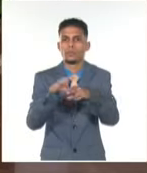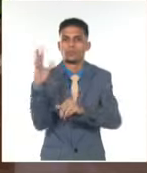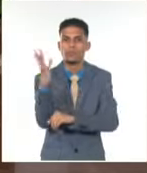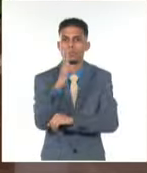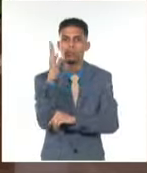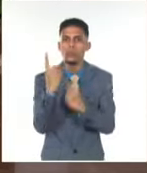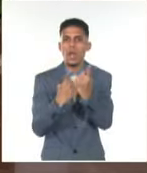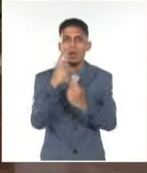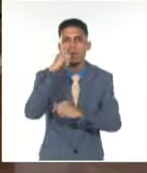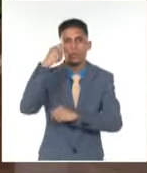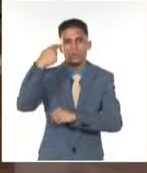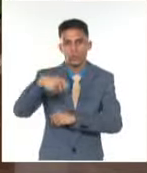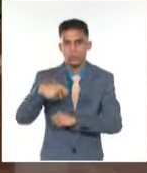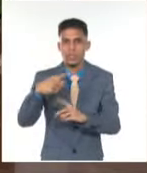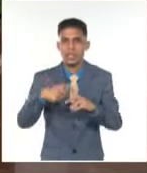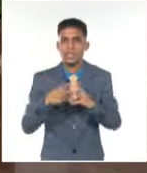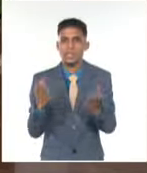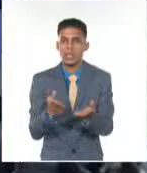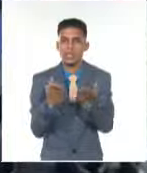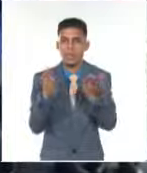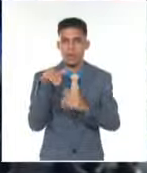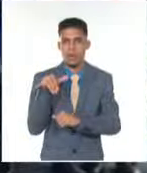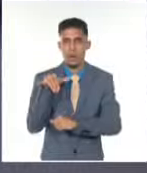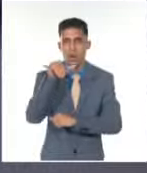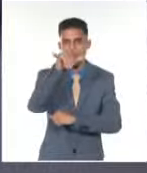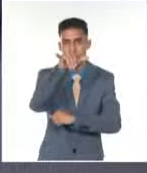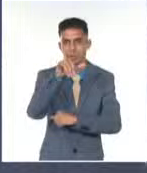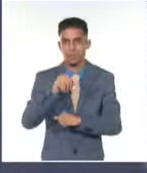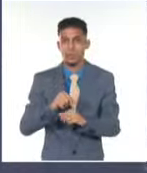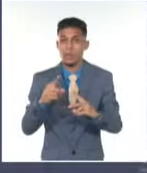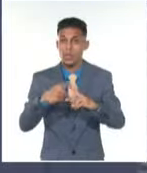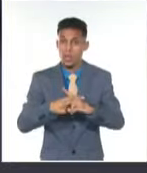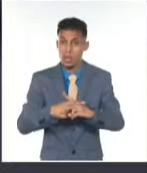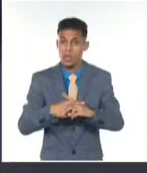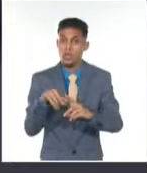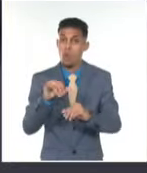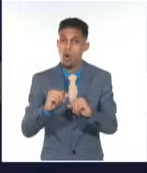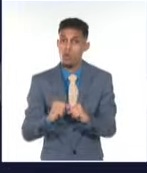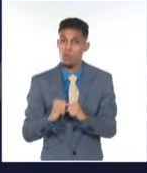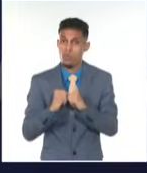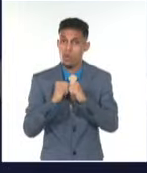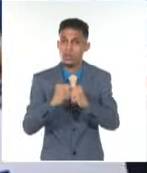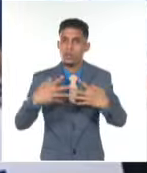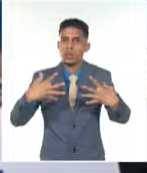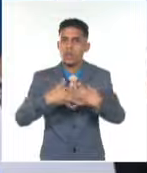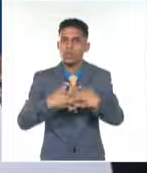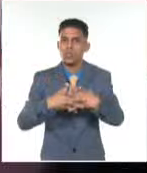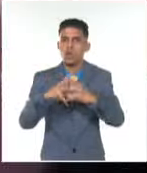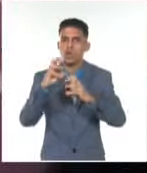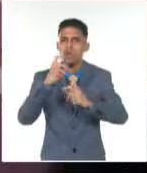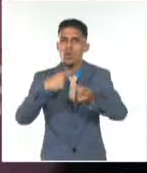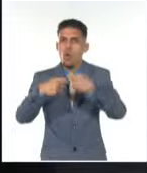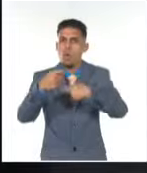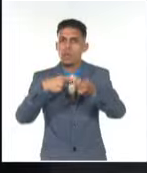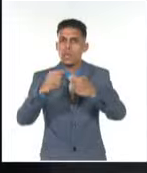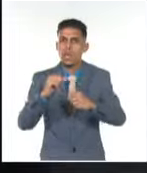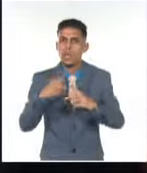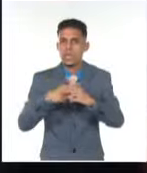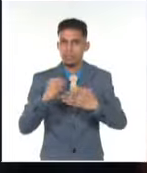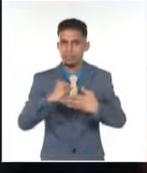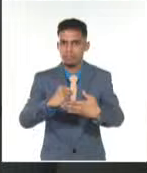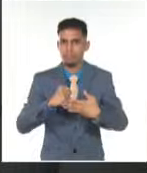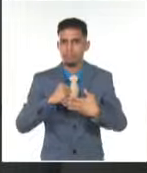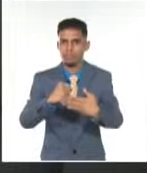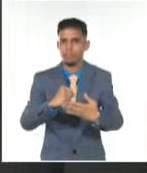de desarrollo de la aviación civil y reforzó relaciones comerciales y de cooperación con